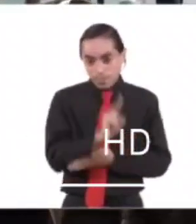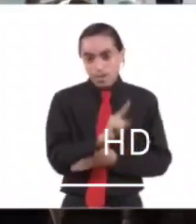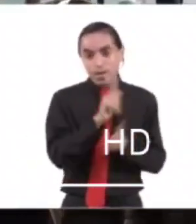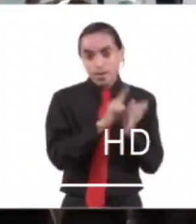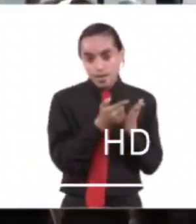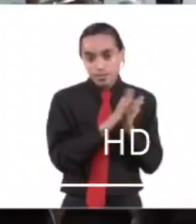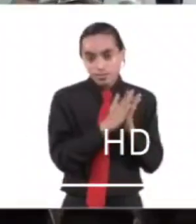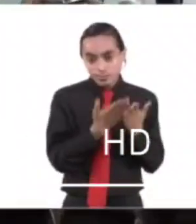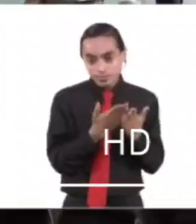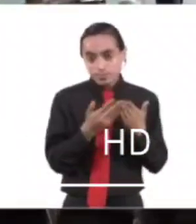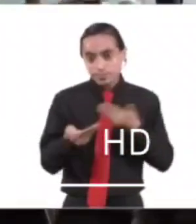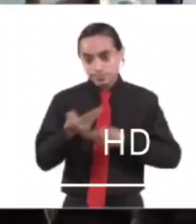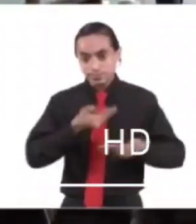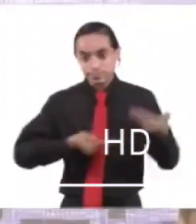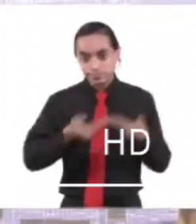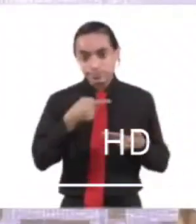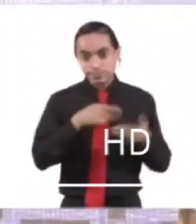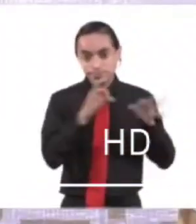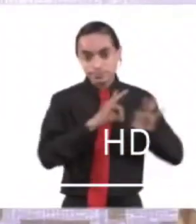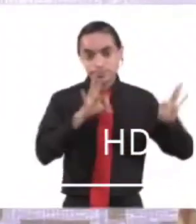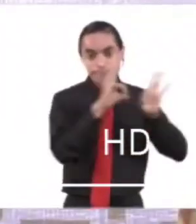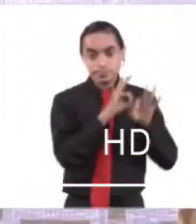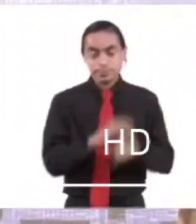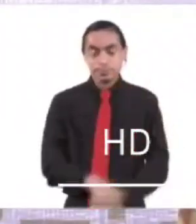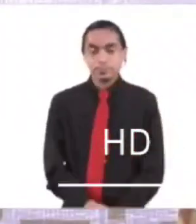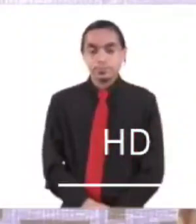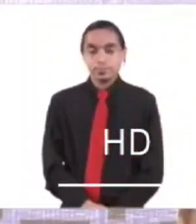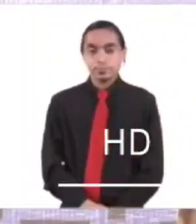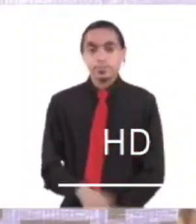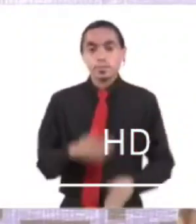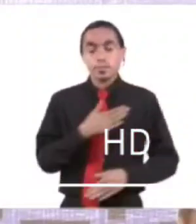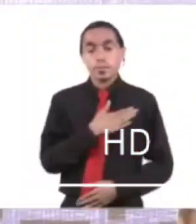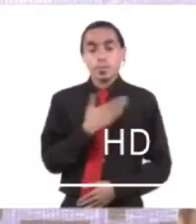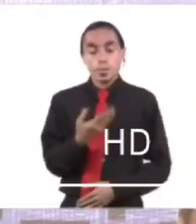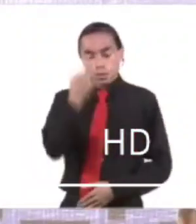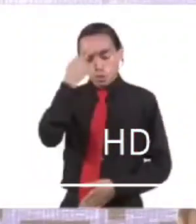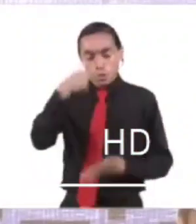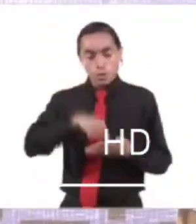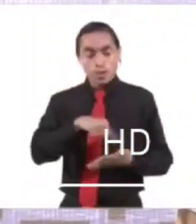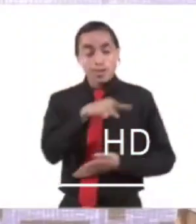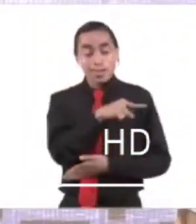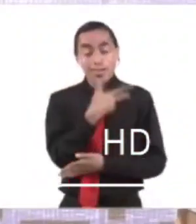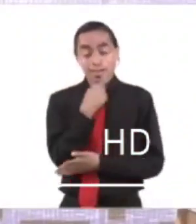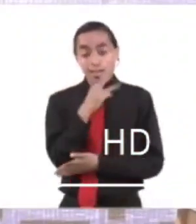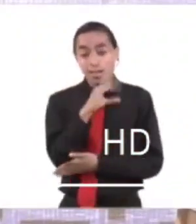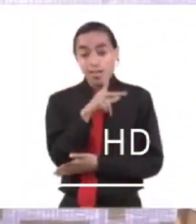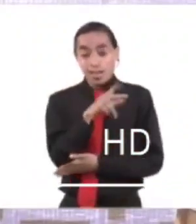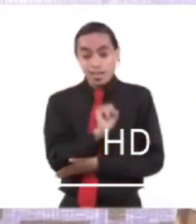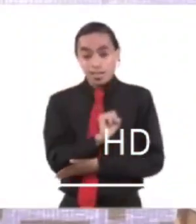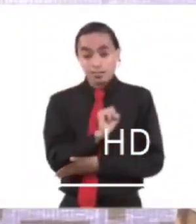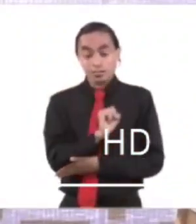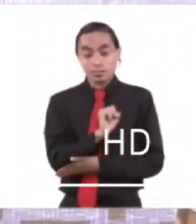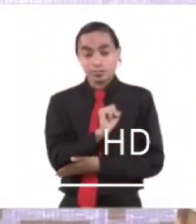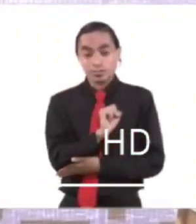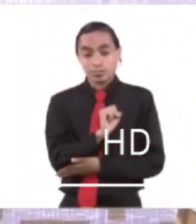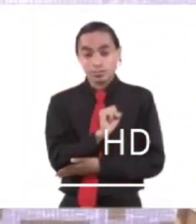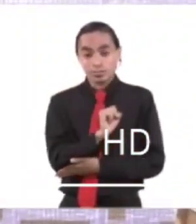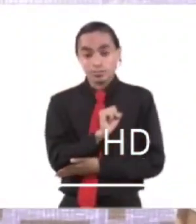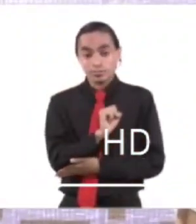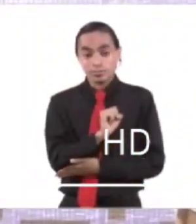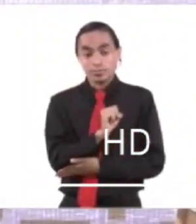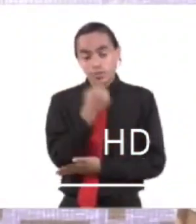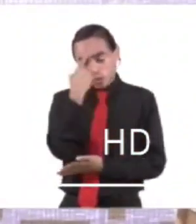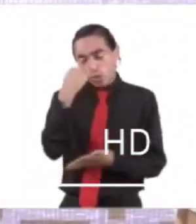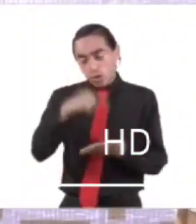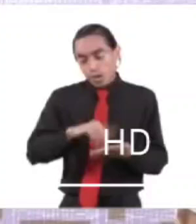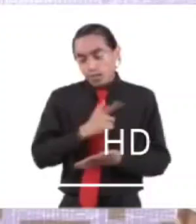importante. En fin, creo que Carlos desde algún momento, pues esto le hubiera dado mucho